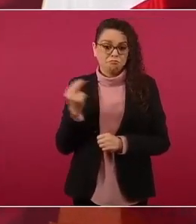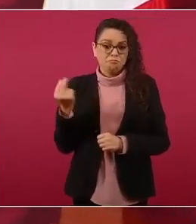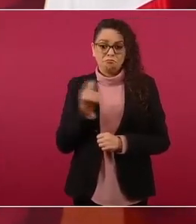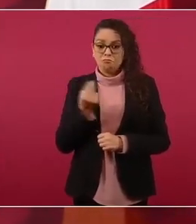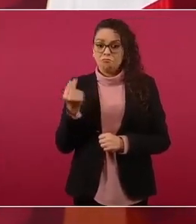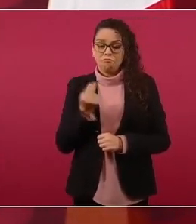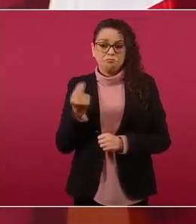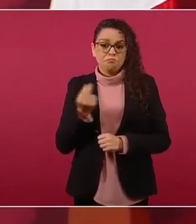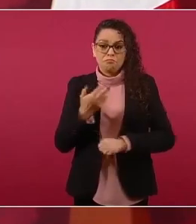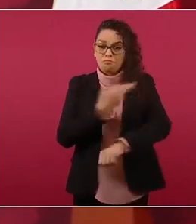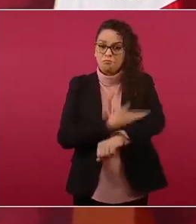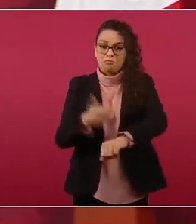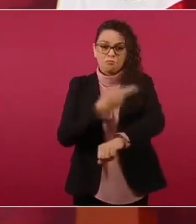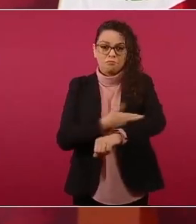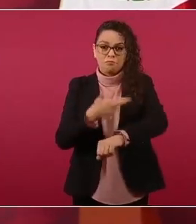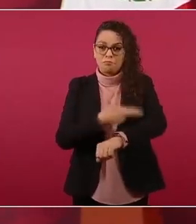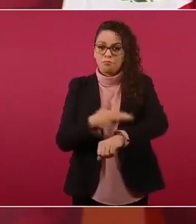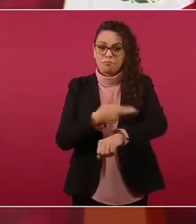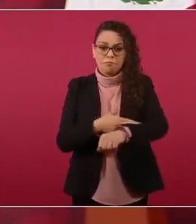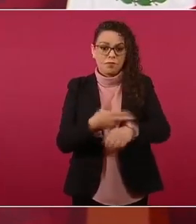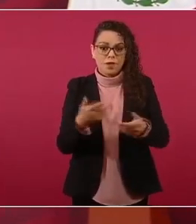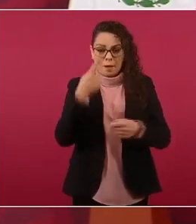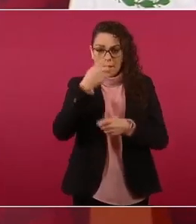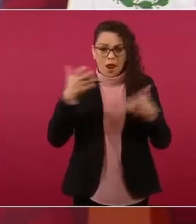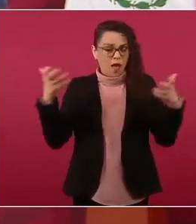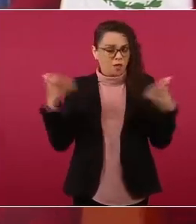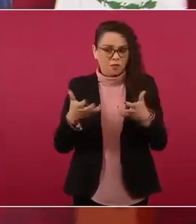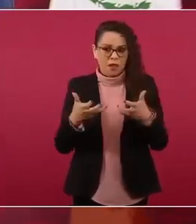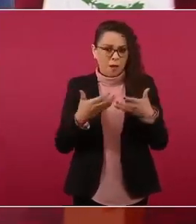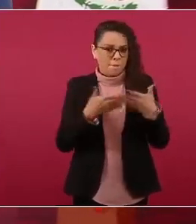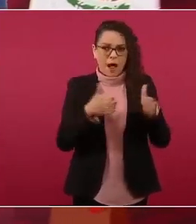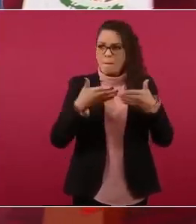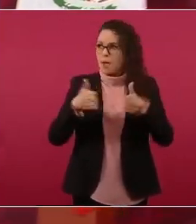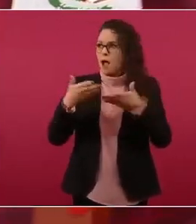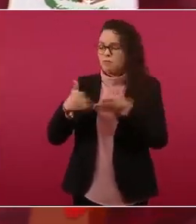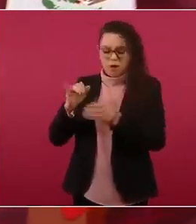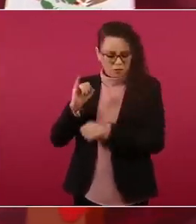todos los procesos, nada más